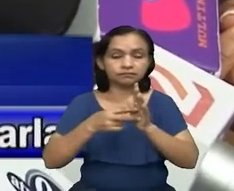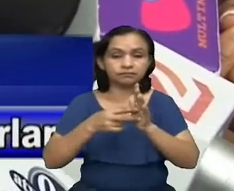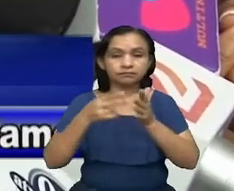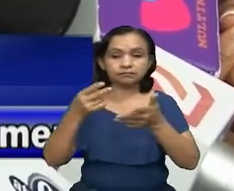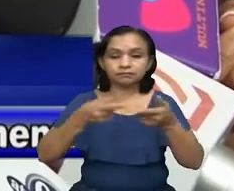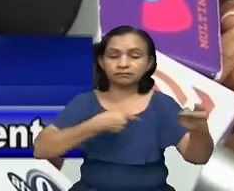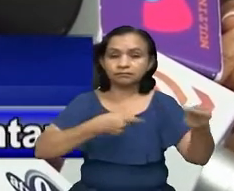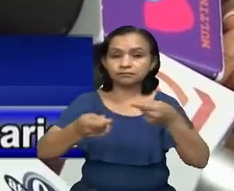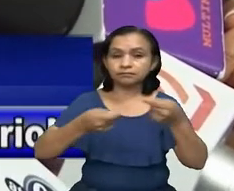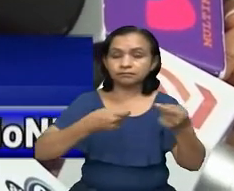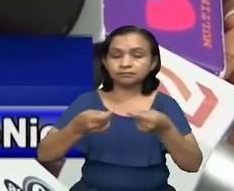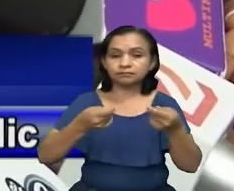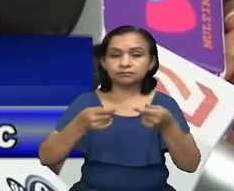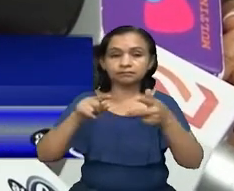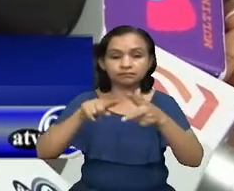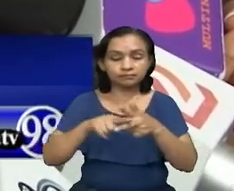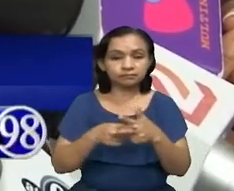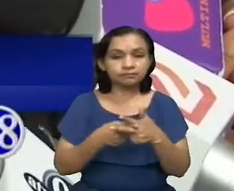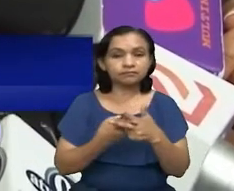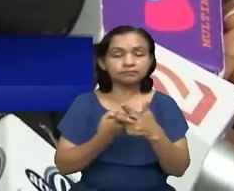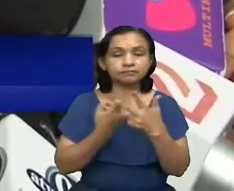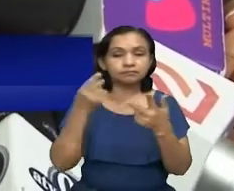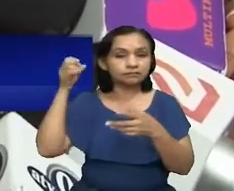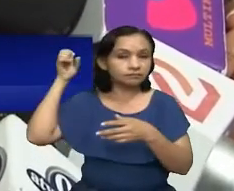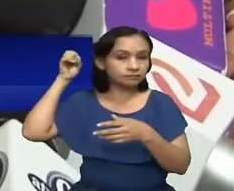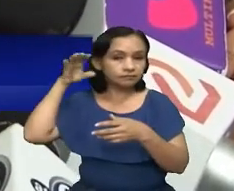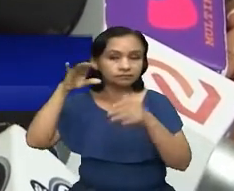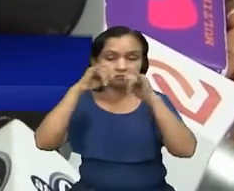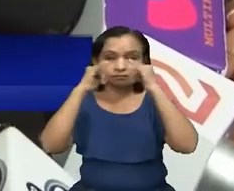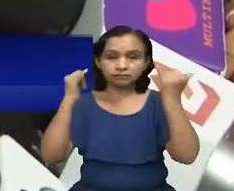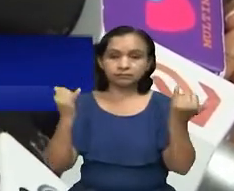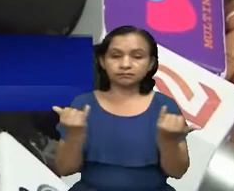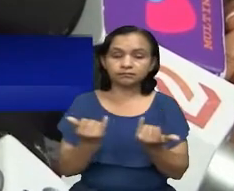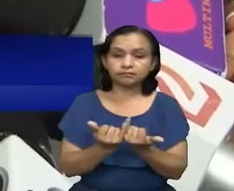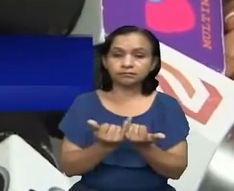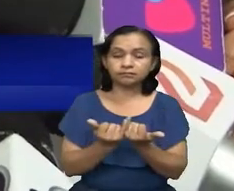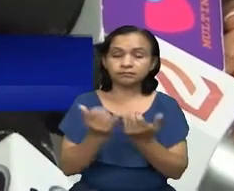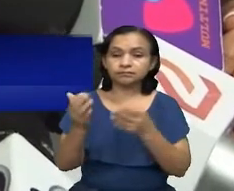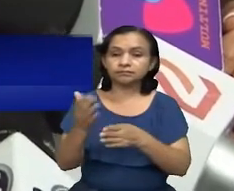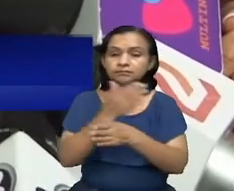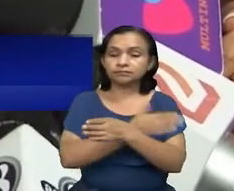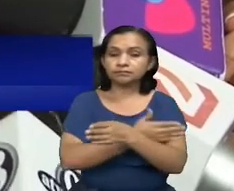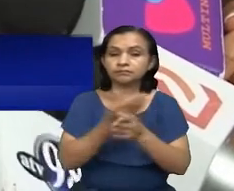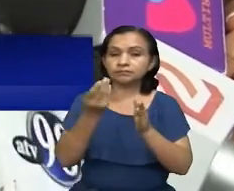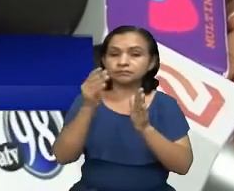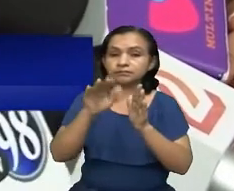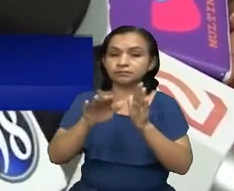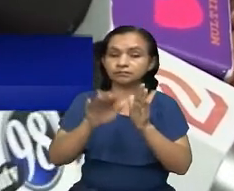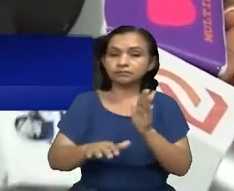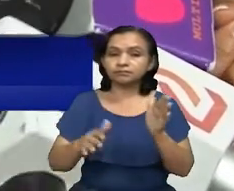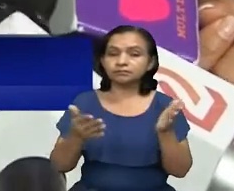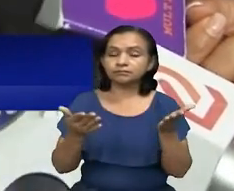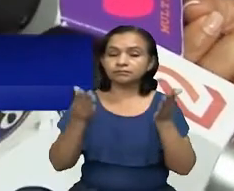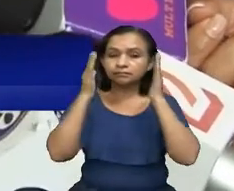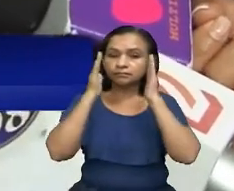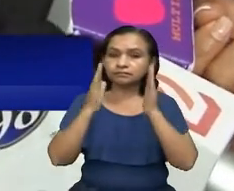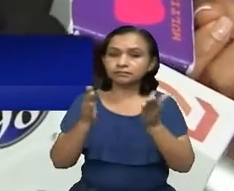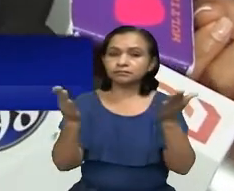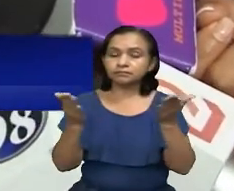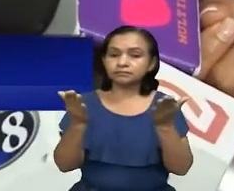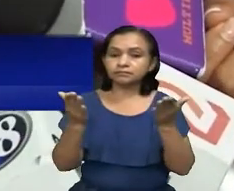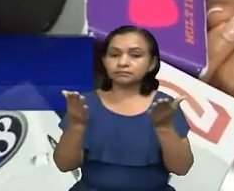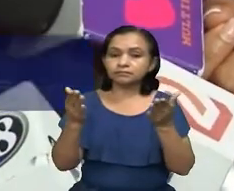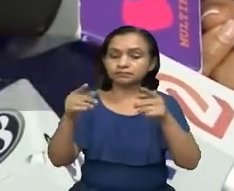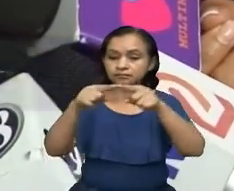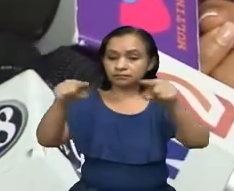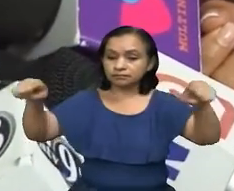ventas y la entrada de los turistas internacionales, pues, que es lo que había bajado. ¿Qué tipo de servicio ofrece? Es una